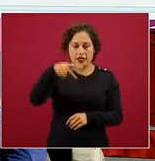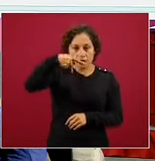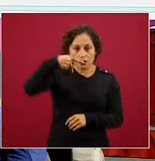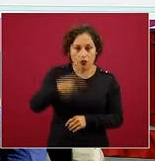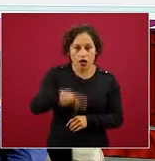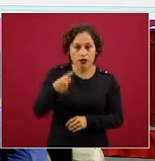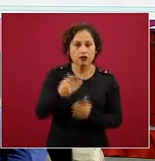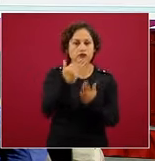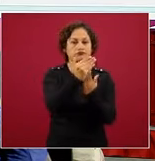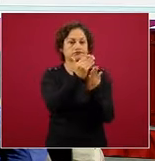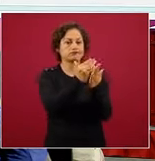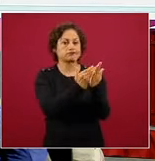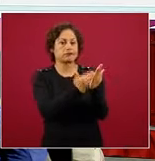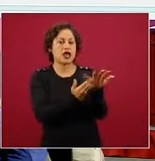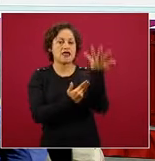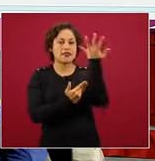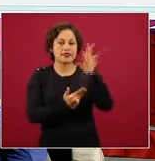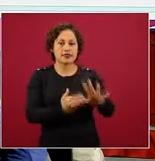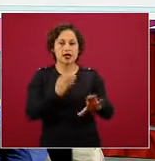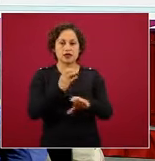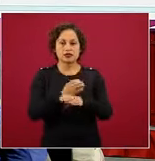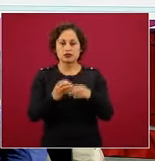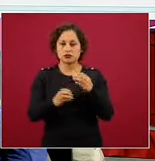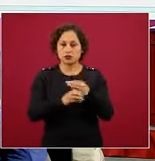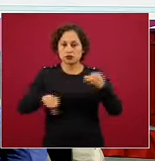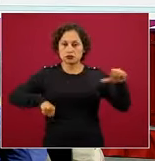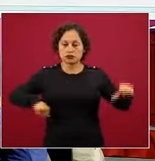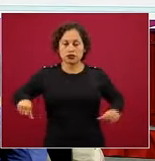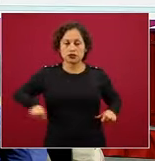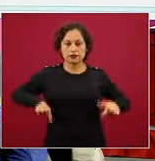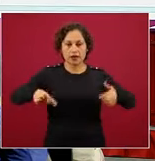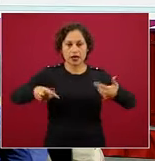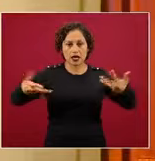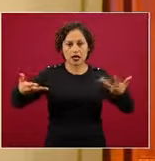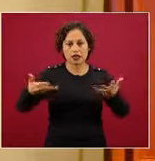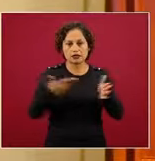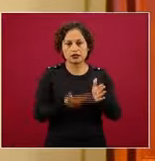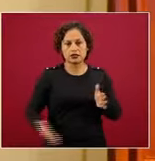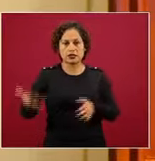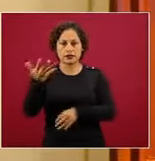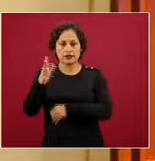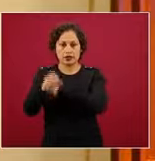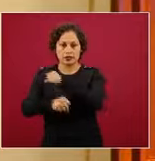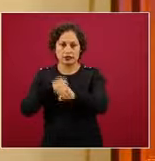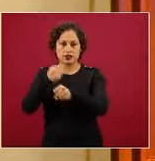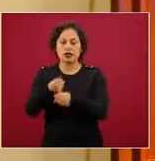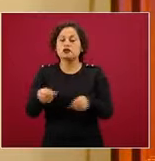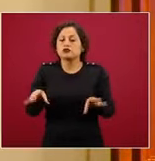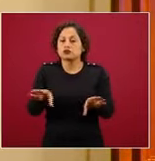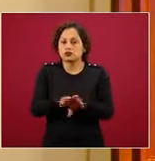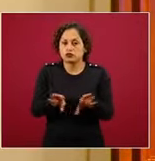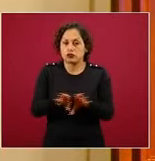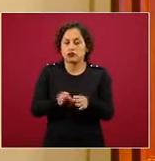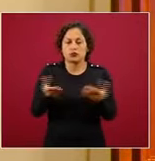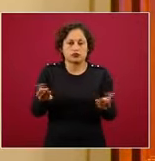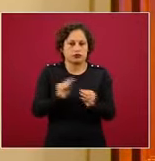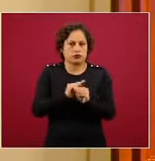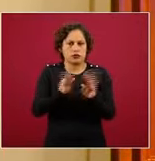puntos, 10 acciones clave para este decenio, para esta década. Desde luego nos interesa incluir a todas las personas mayores, nos interesa